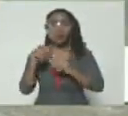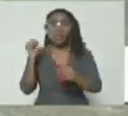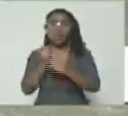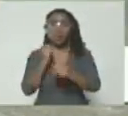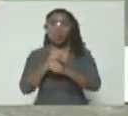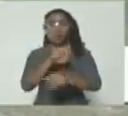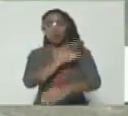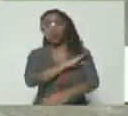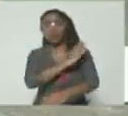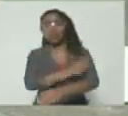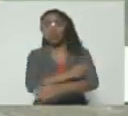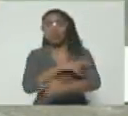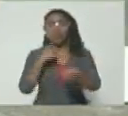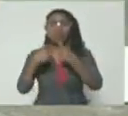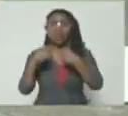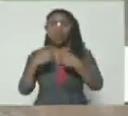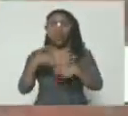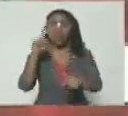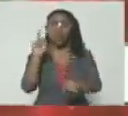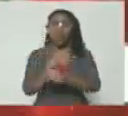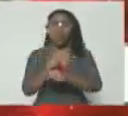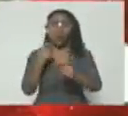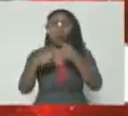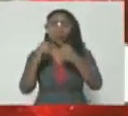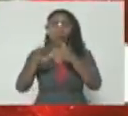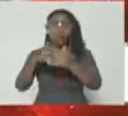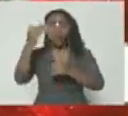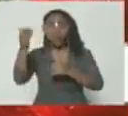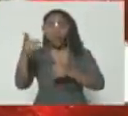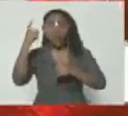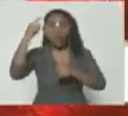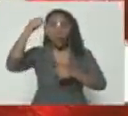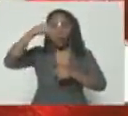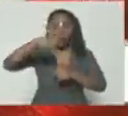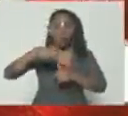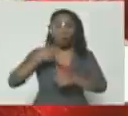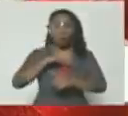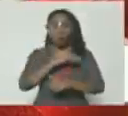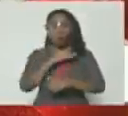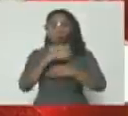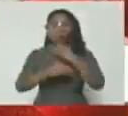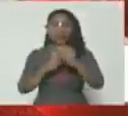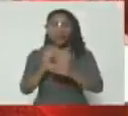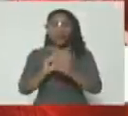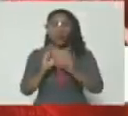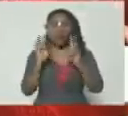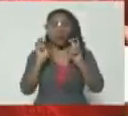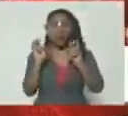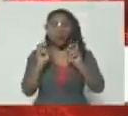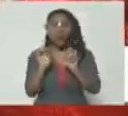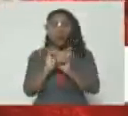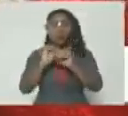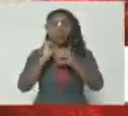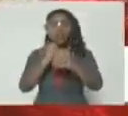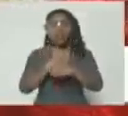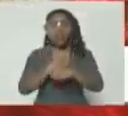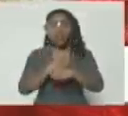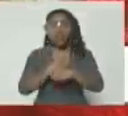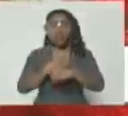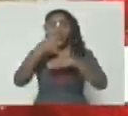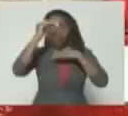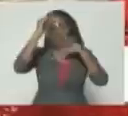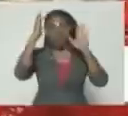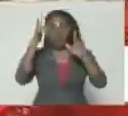el fortalecimiento de la ventanilla única de comercio exterior y el día de hoy estamos inaugurando una oficina de atención al